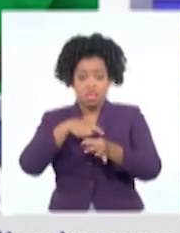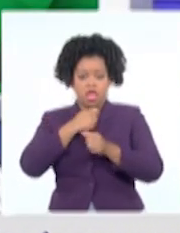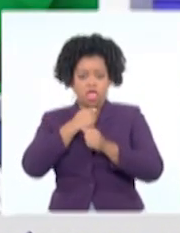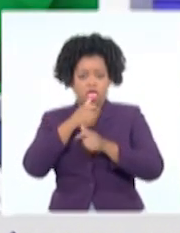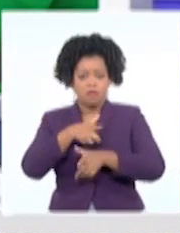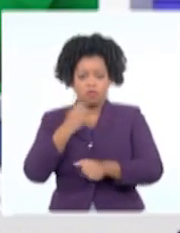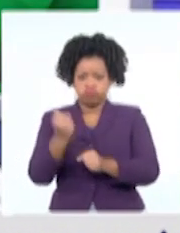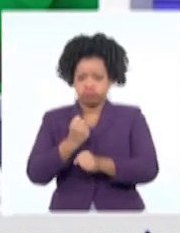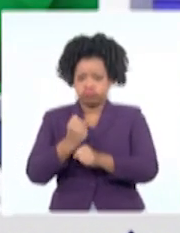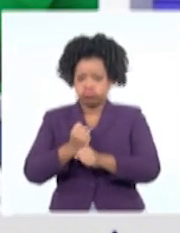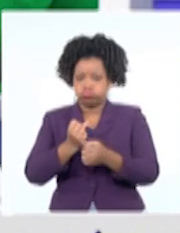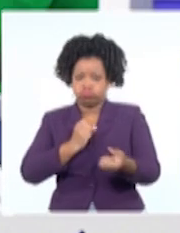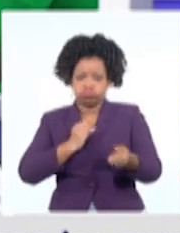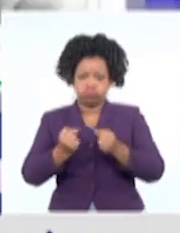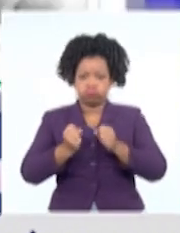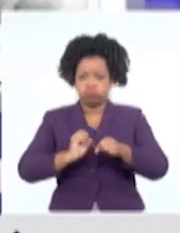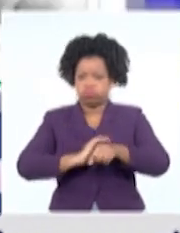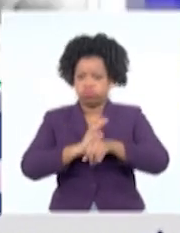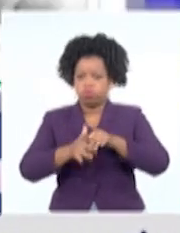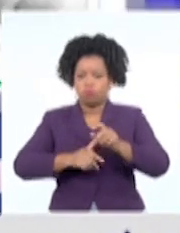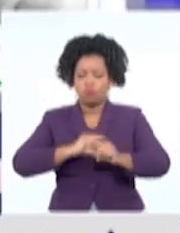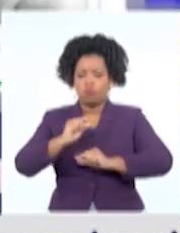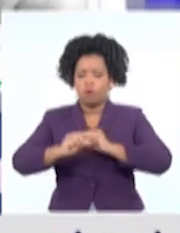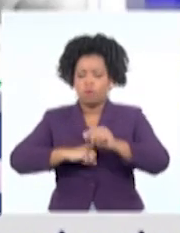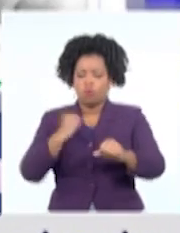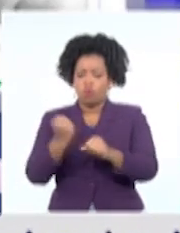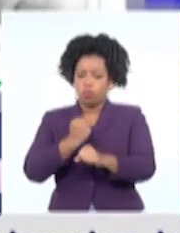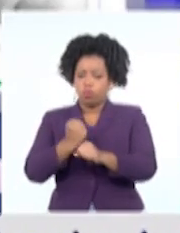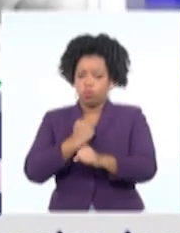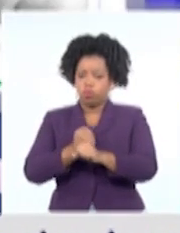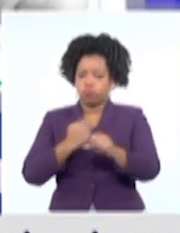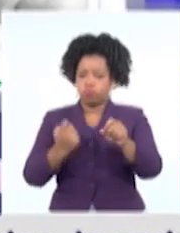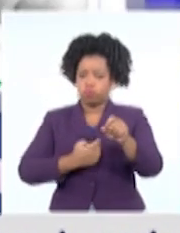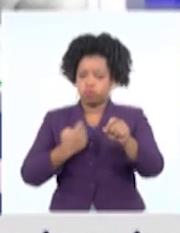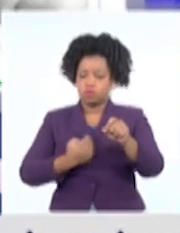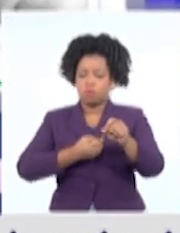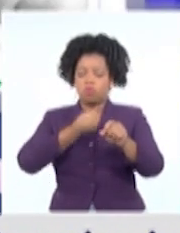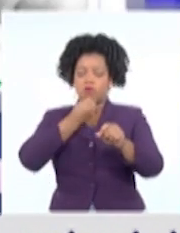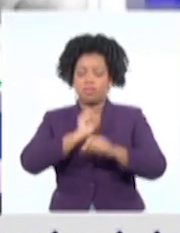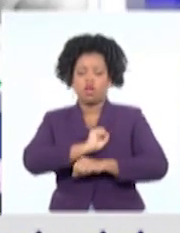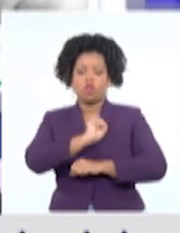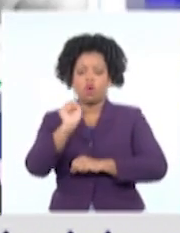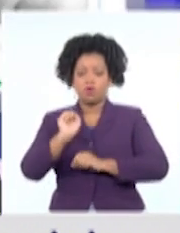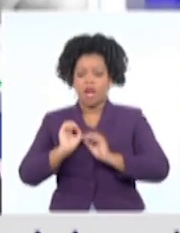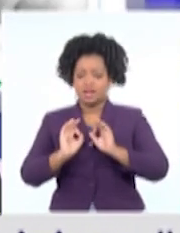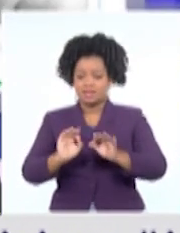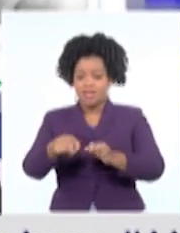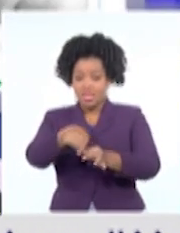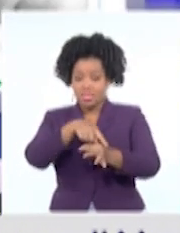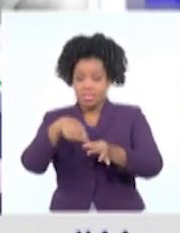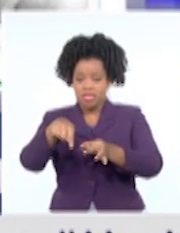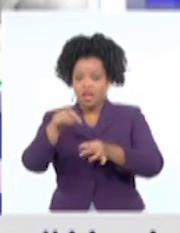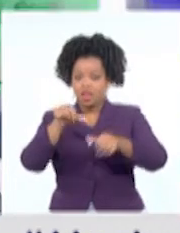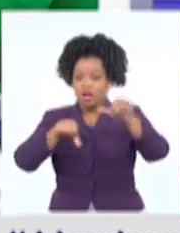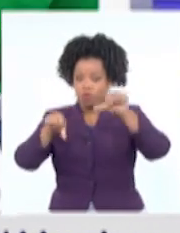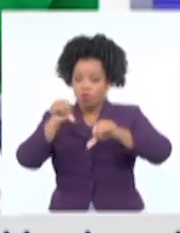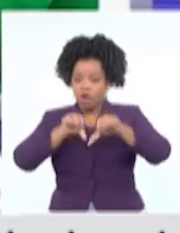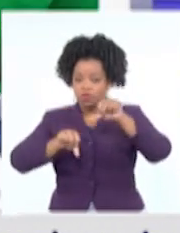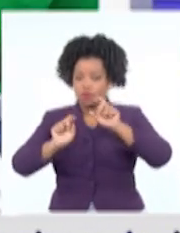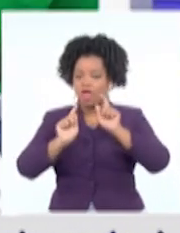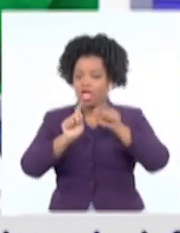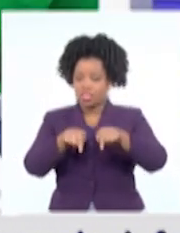García, de lo que se ha venido haciendo en ese municipio. Y lo que se puede lograr es el laboratorio realmente que hemos tenido en los últimos tiempos. Por